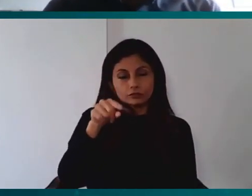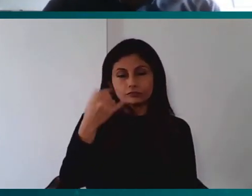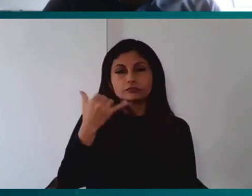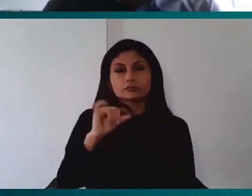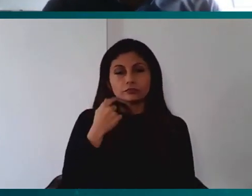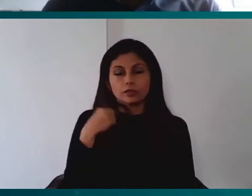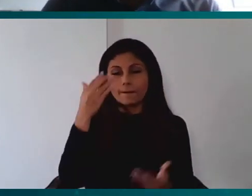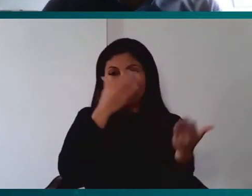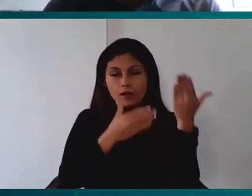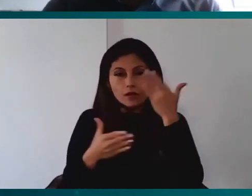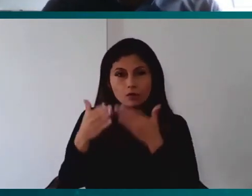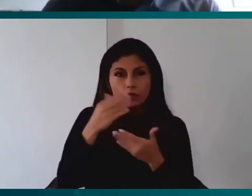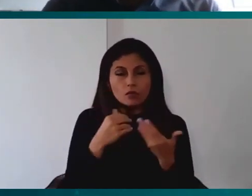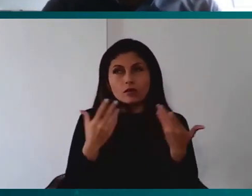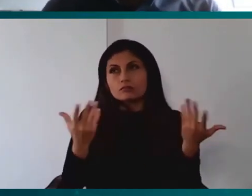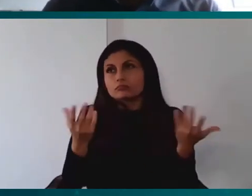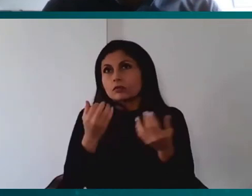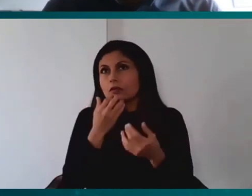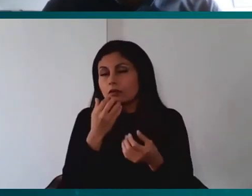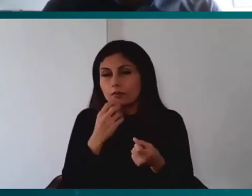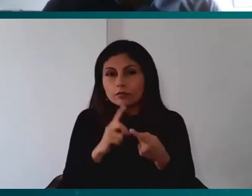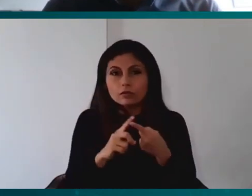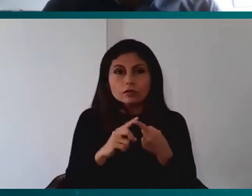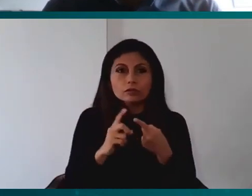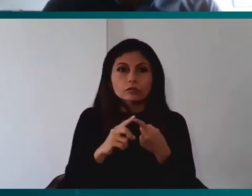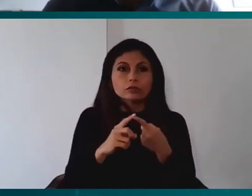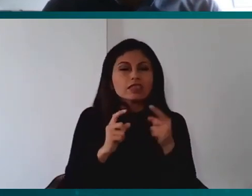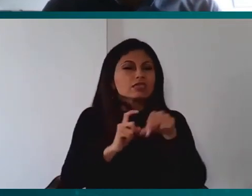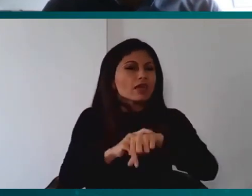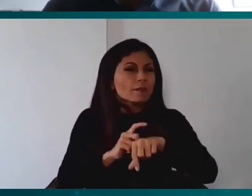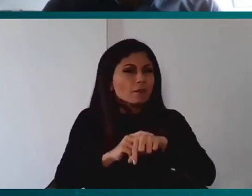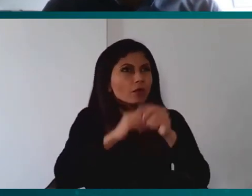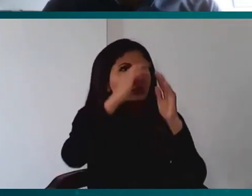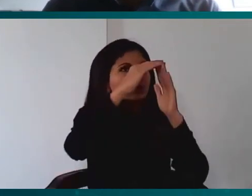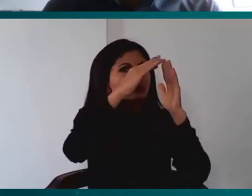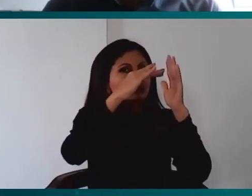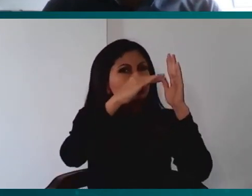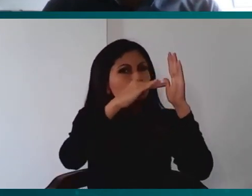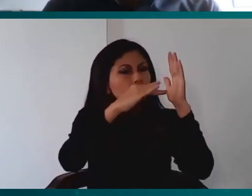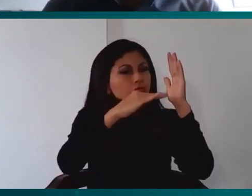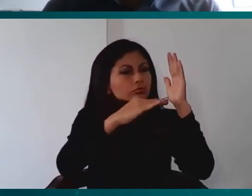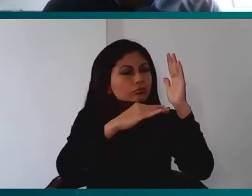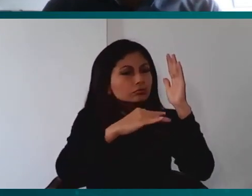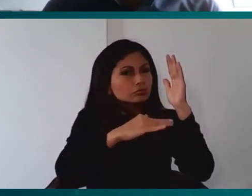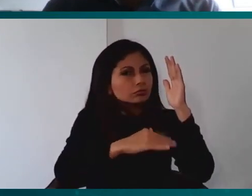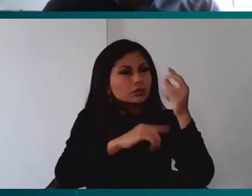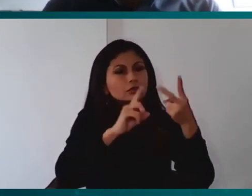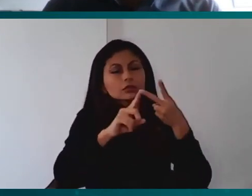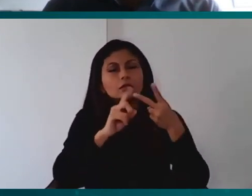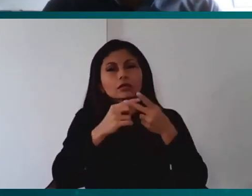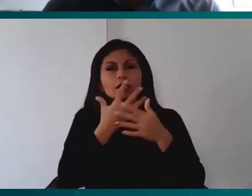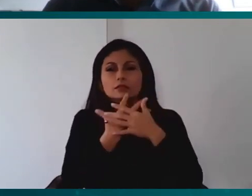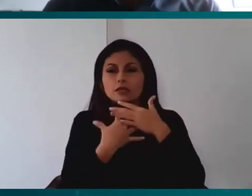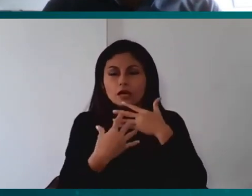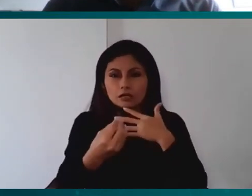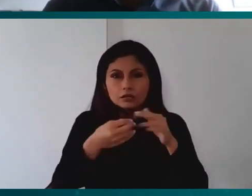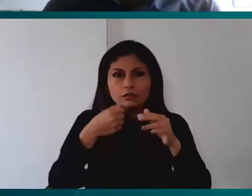como tiempos de sedimentación, tiempos de evacuación,